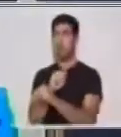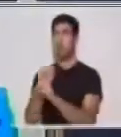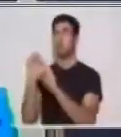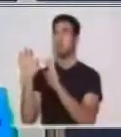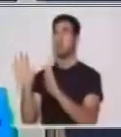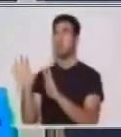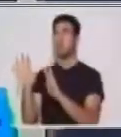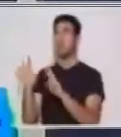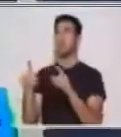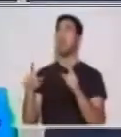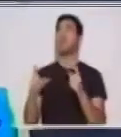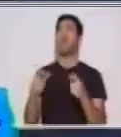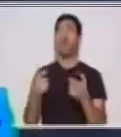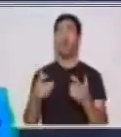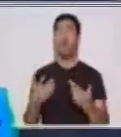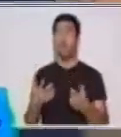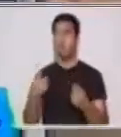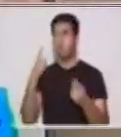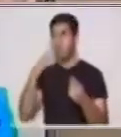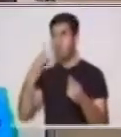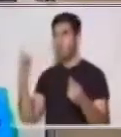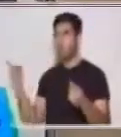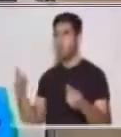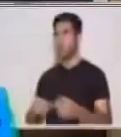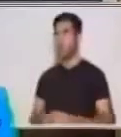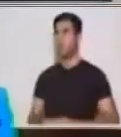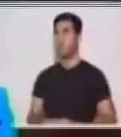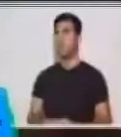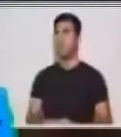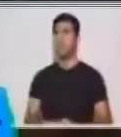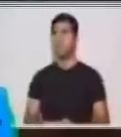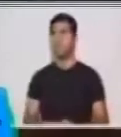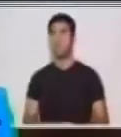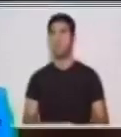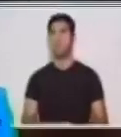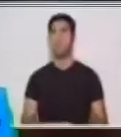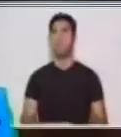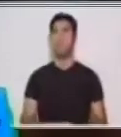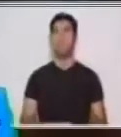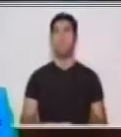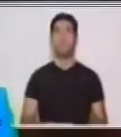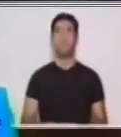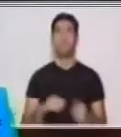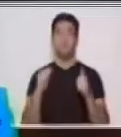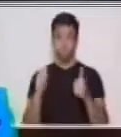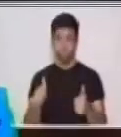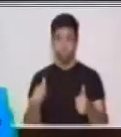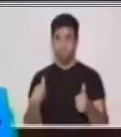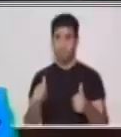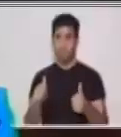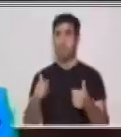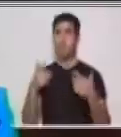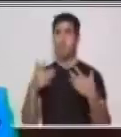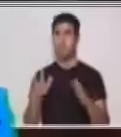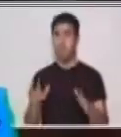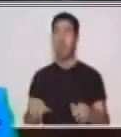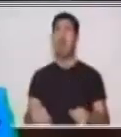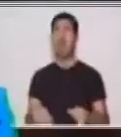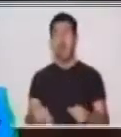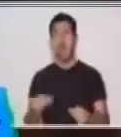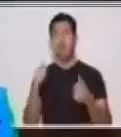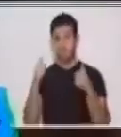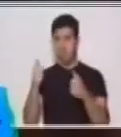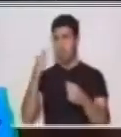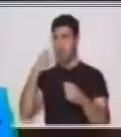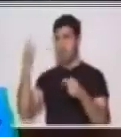medir 7 y este 2 centímetros. ¿Dónde estará? Muy bien. Entonces los tenemos acá,